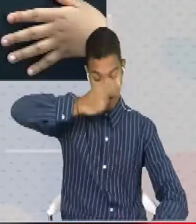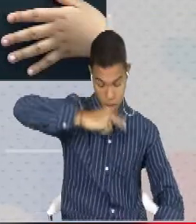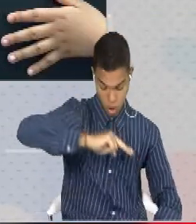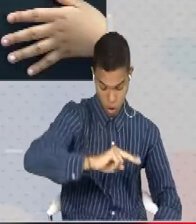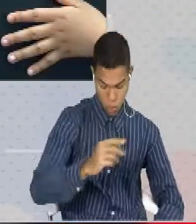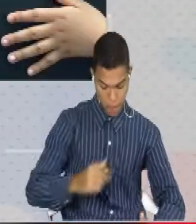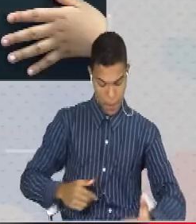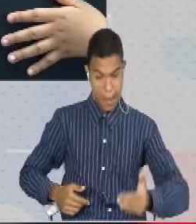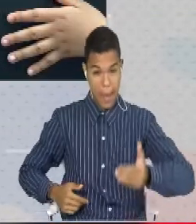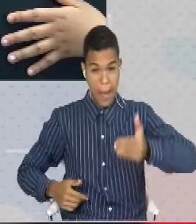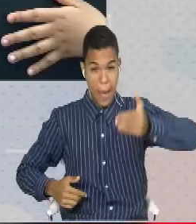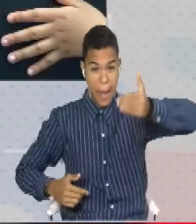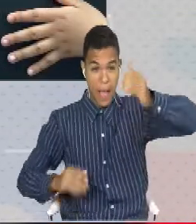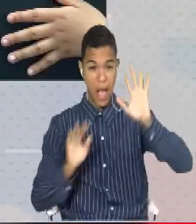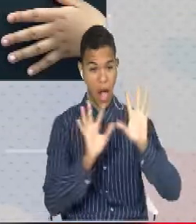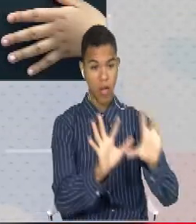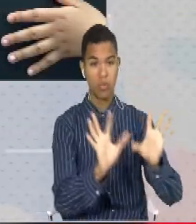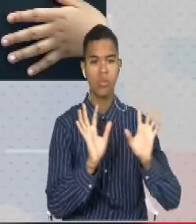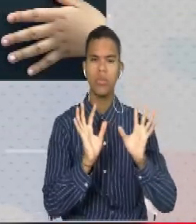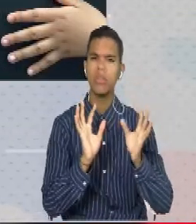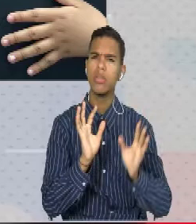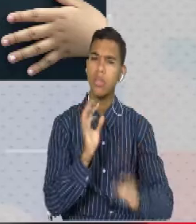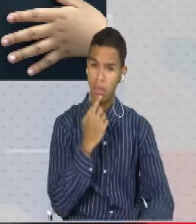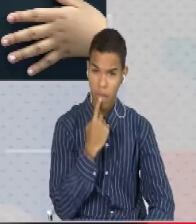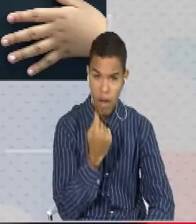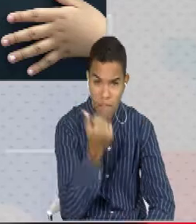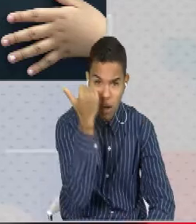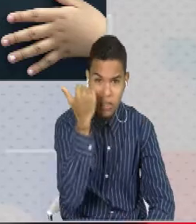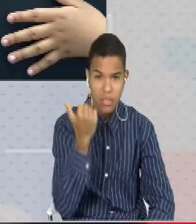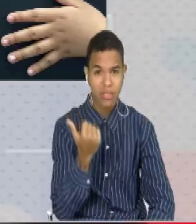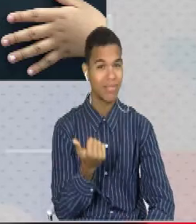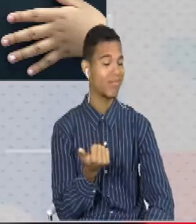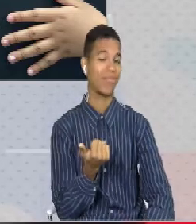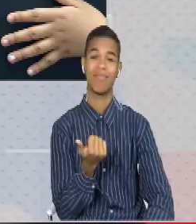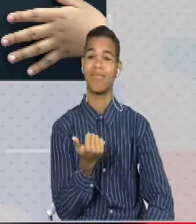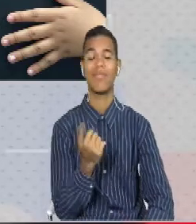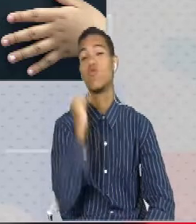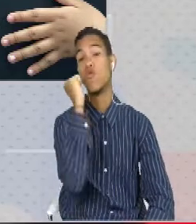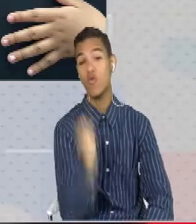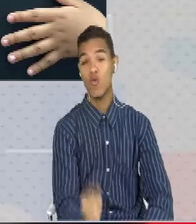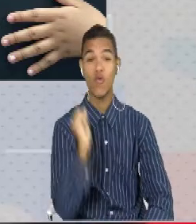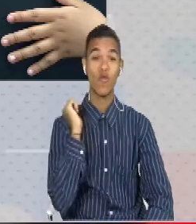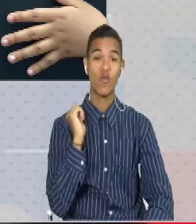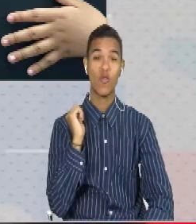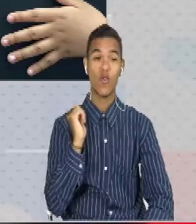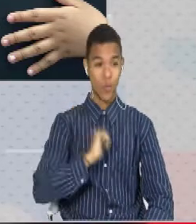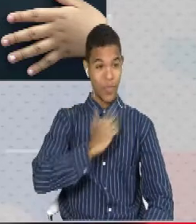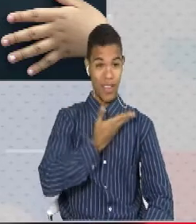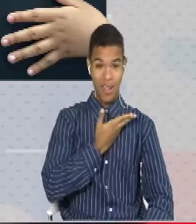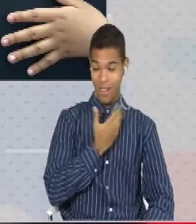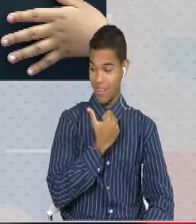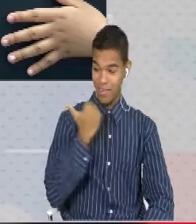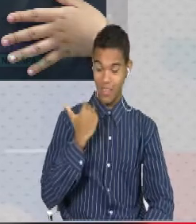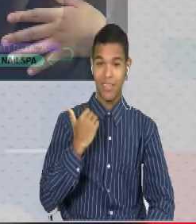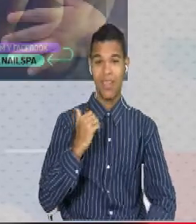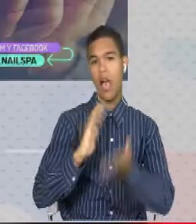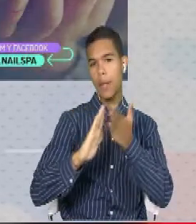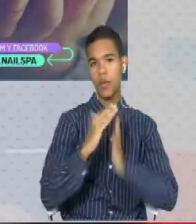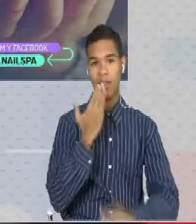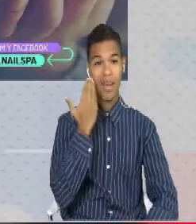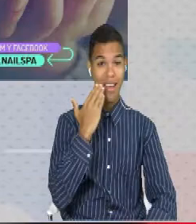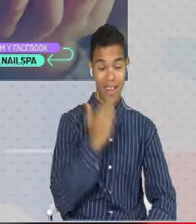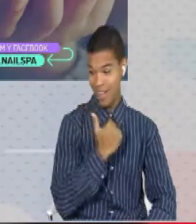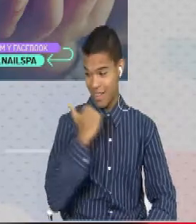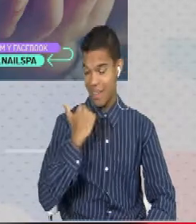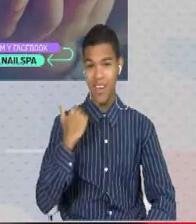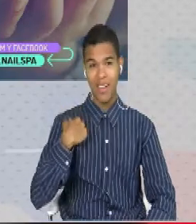es una madre divina, entonces digamos que tiene un corazón muy, muy hermoso y pues nos sensibilizamos mucho